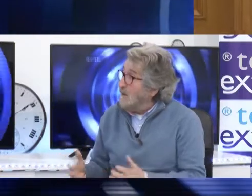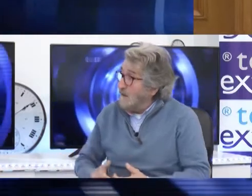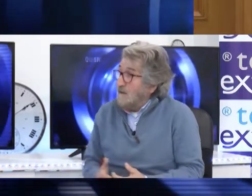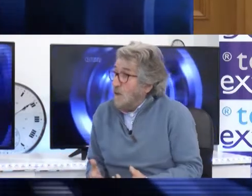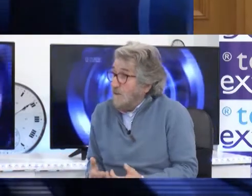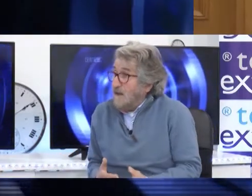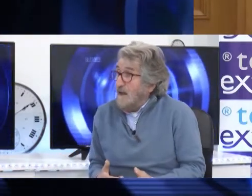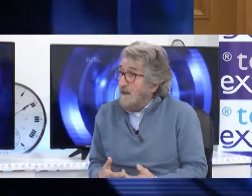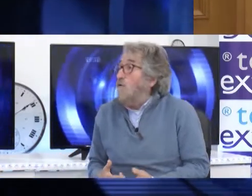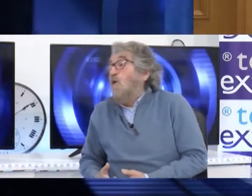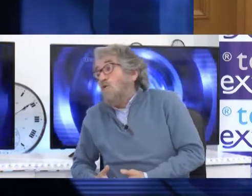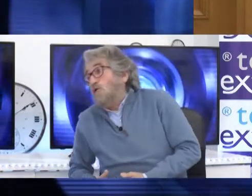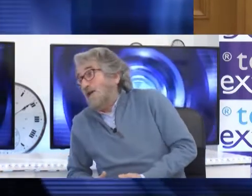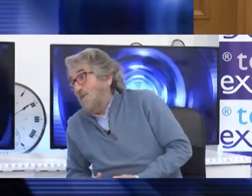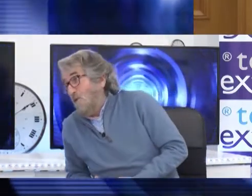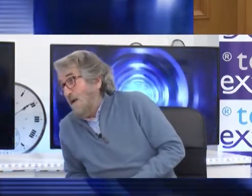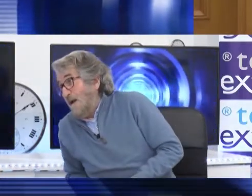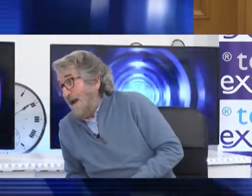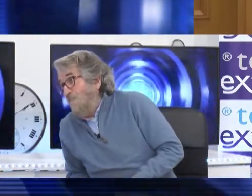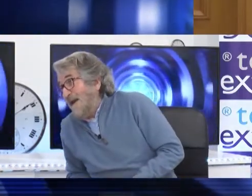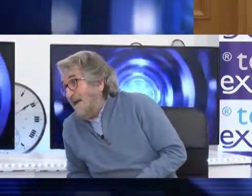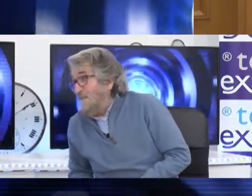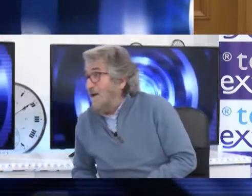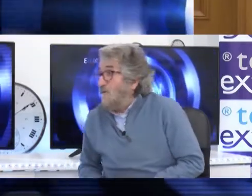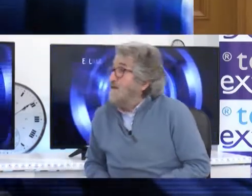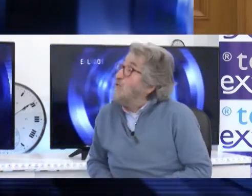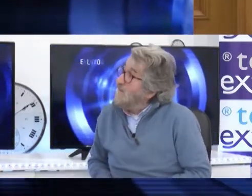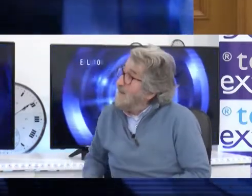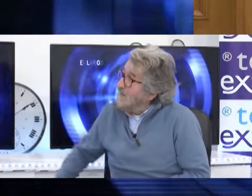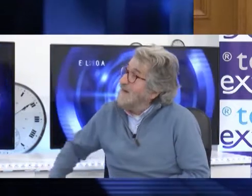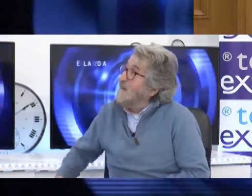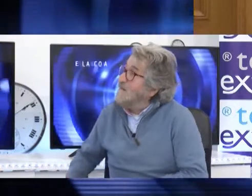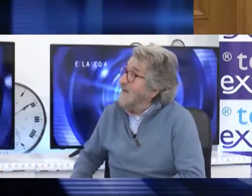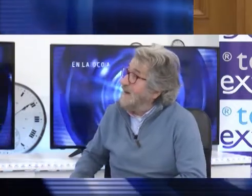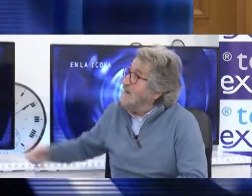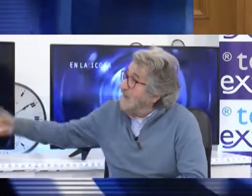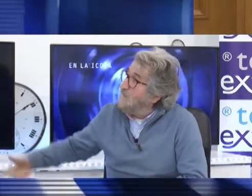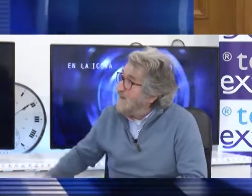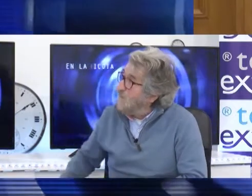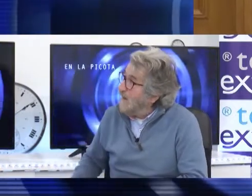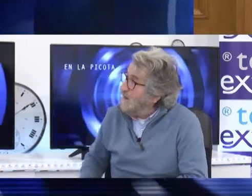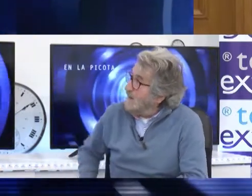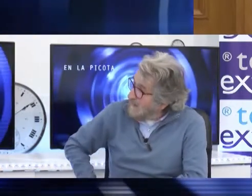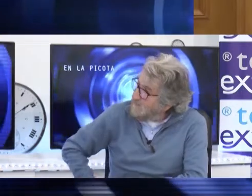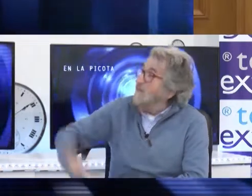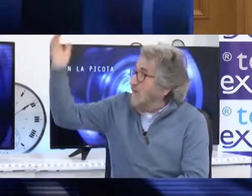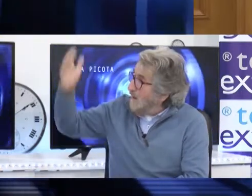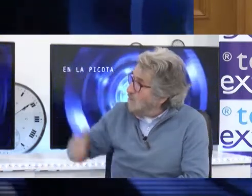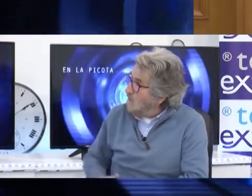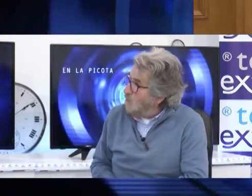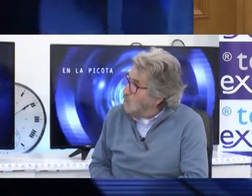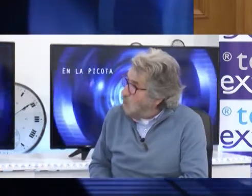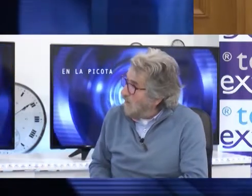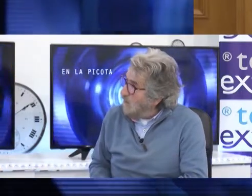bueno, quiero decir que se llevó a las miles, a los cientos de miles de maletas de madera de la España pobre para establecer